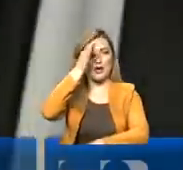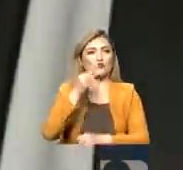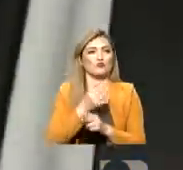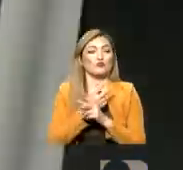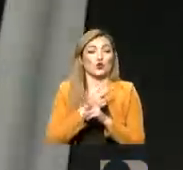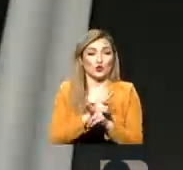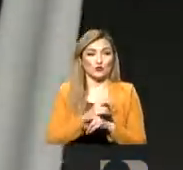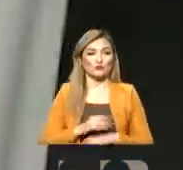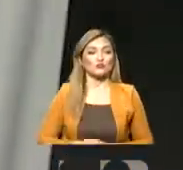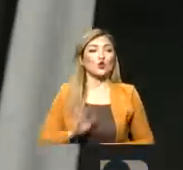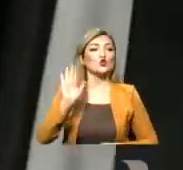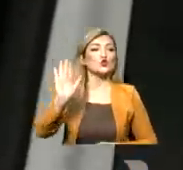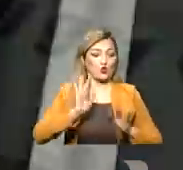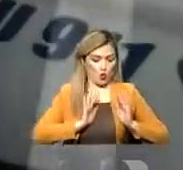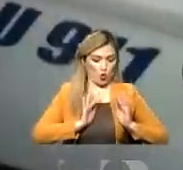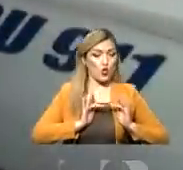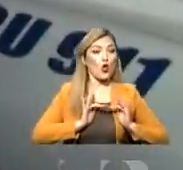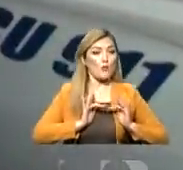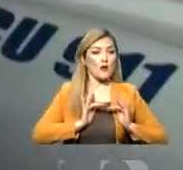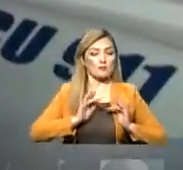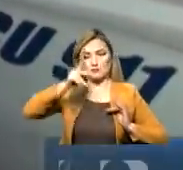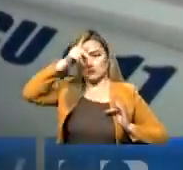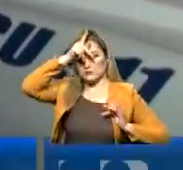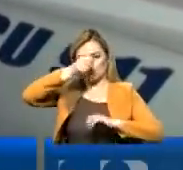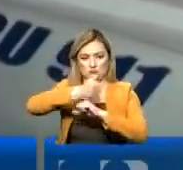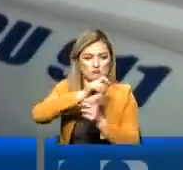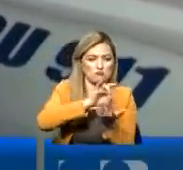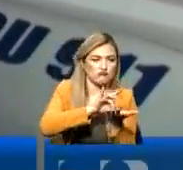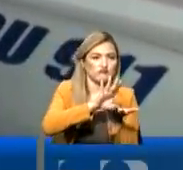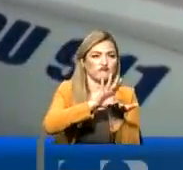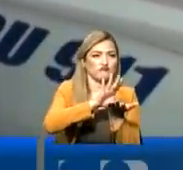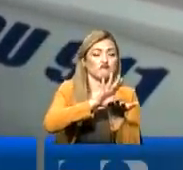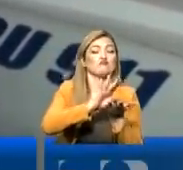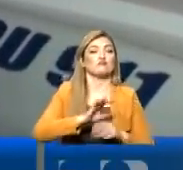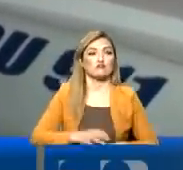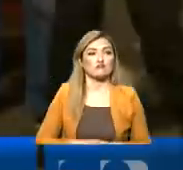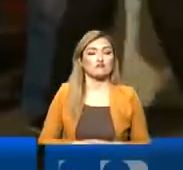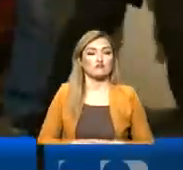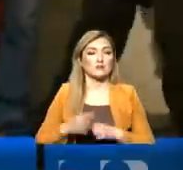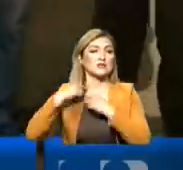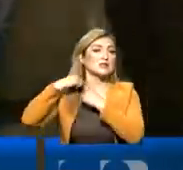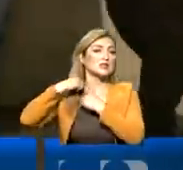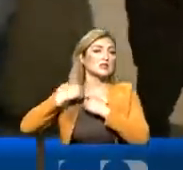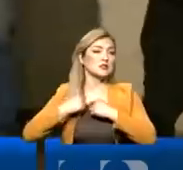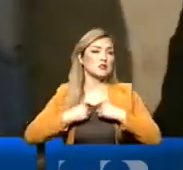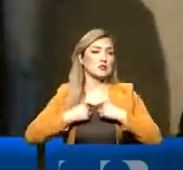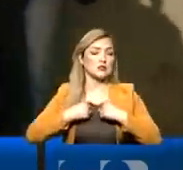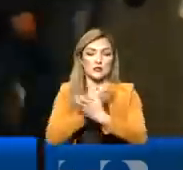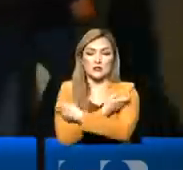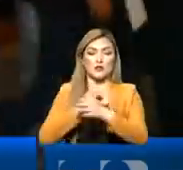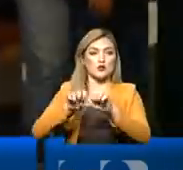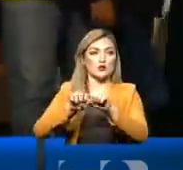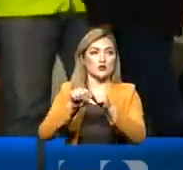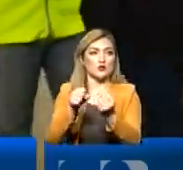Jocelyn Mieles, novia de Salcedo, también fue deportada por las autoridades peruanas. Ella presenta una fractura en una clavícula y sería operada en